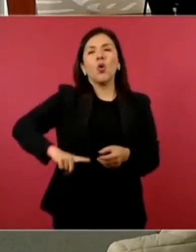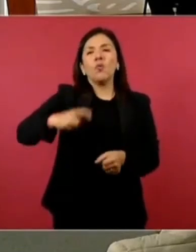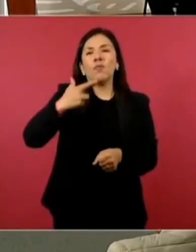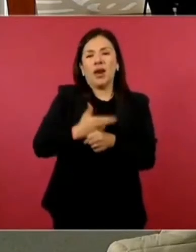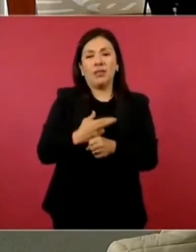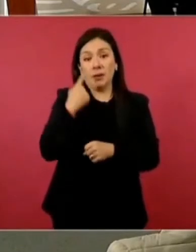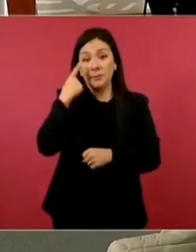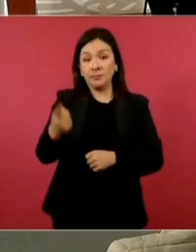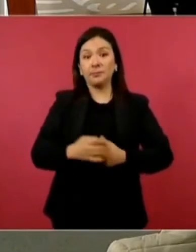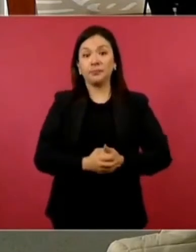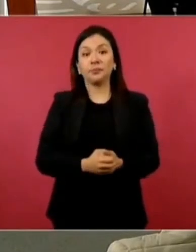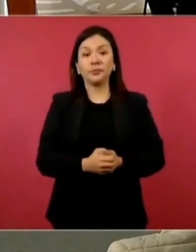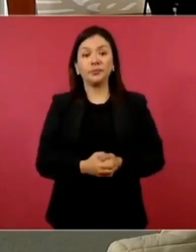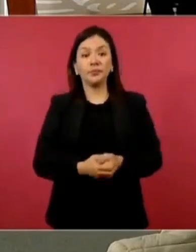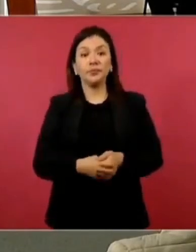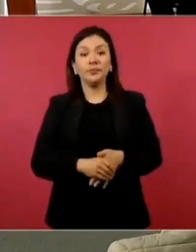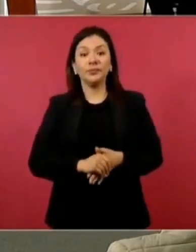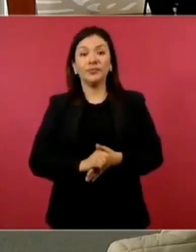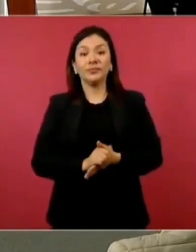porque